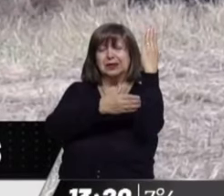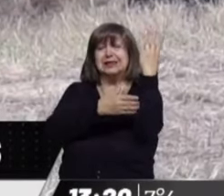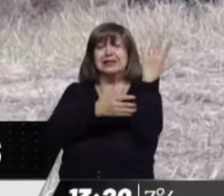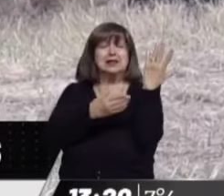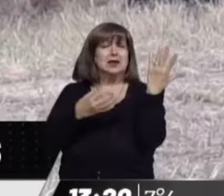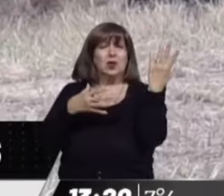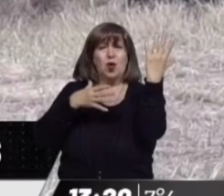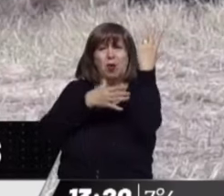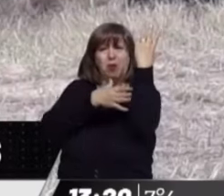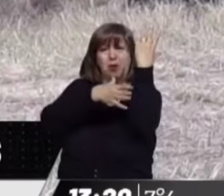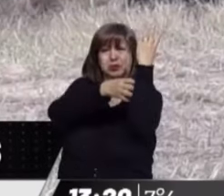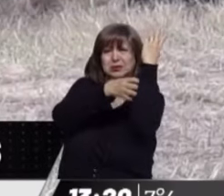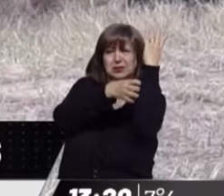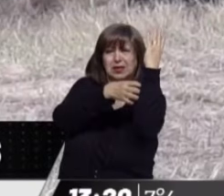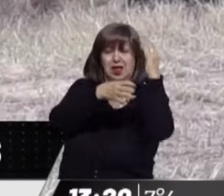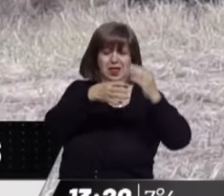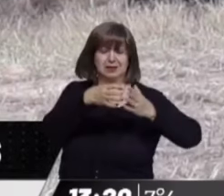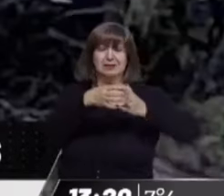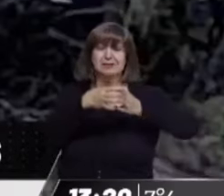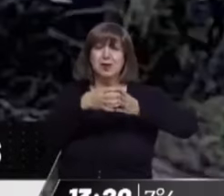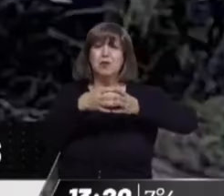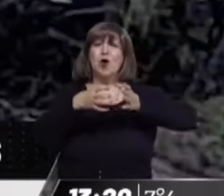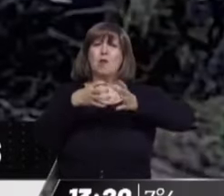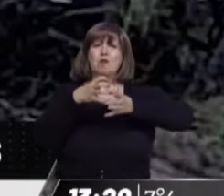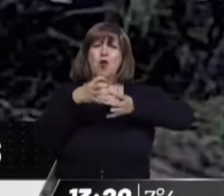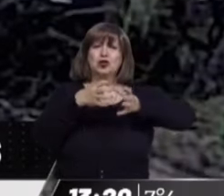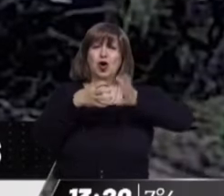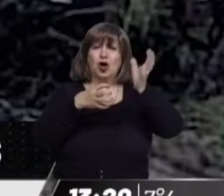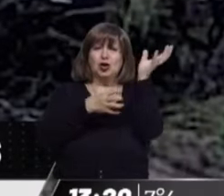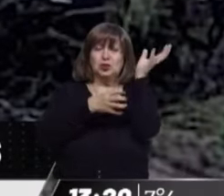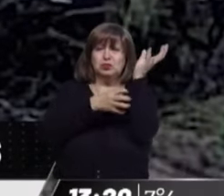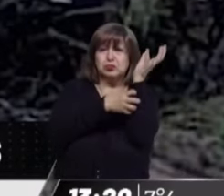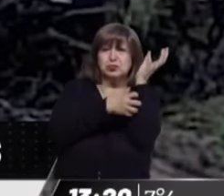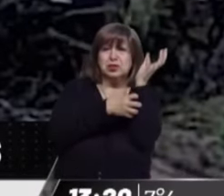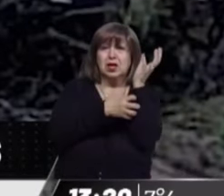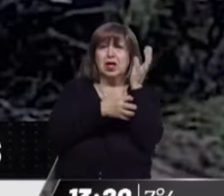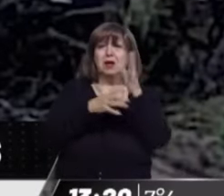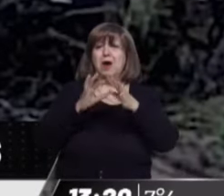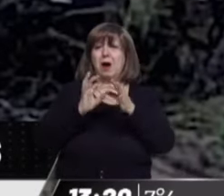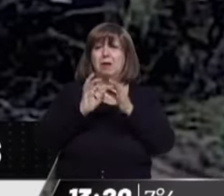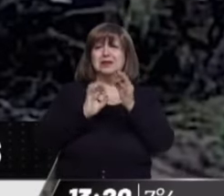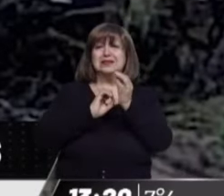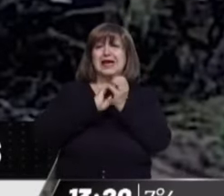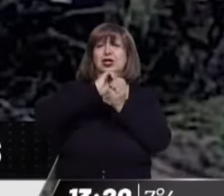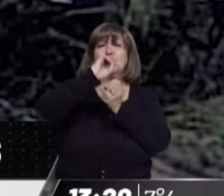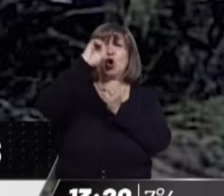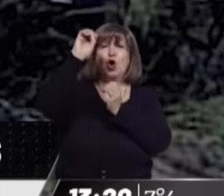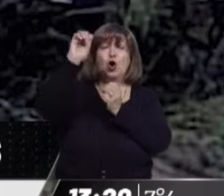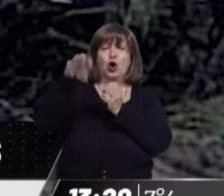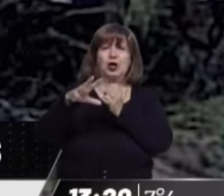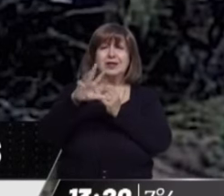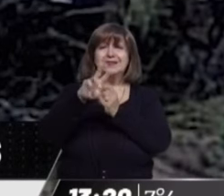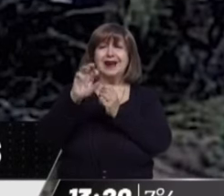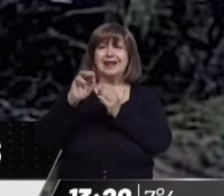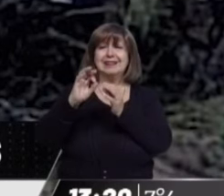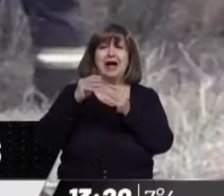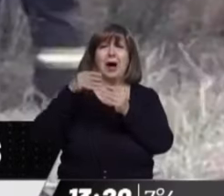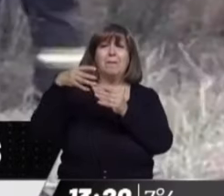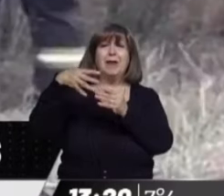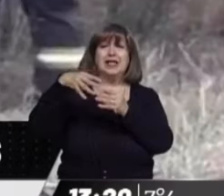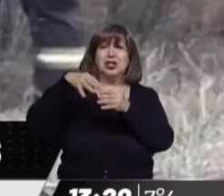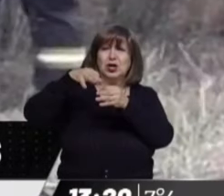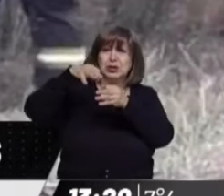cómo habrá sido el impacto que el motor del vehículo se encontró a 30 m de donde estaba ubicado